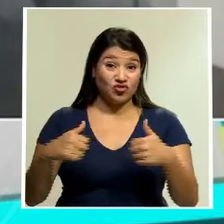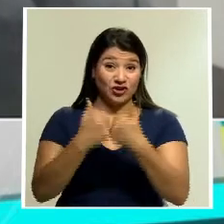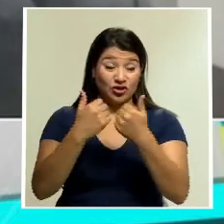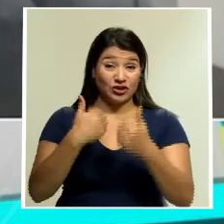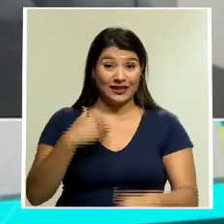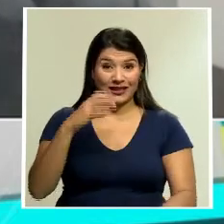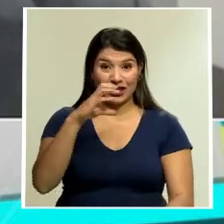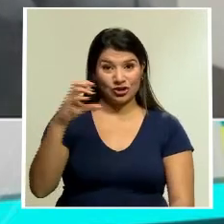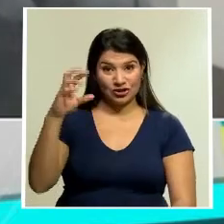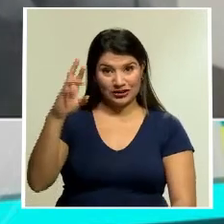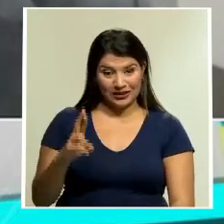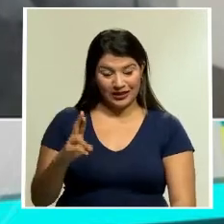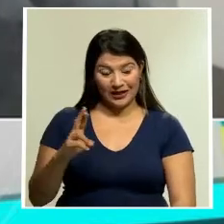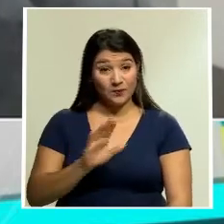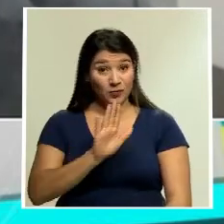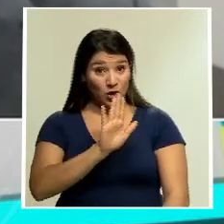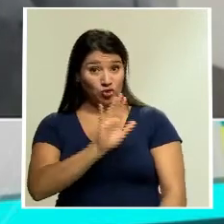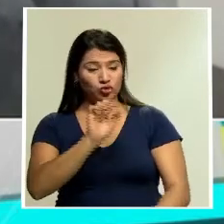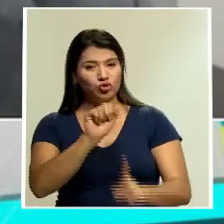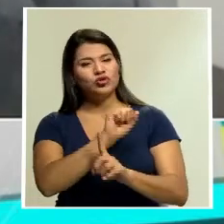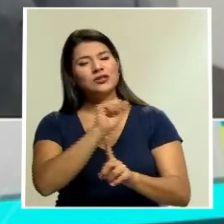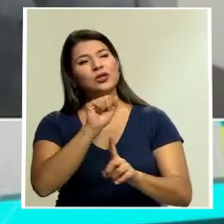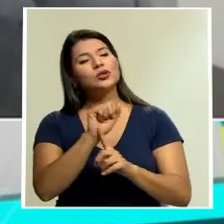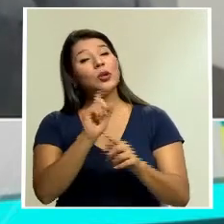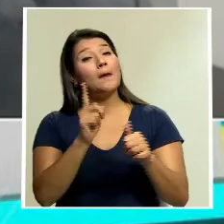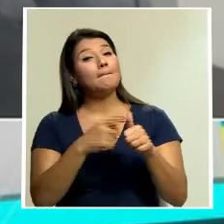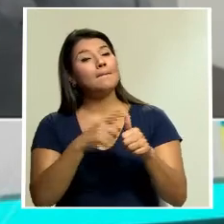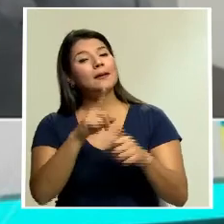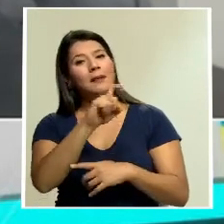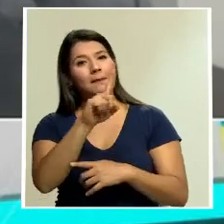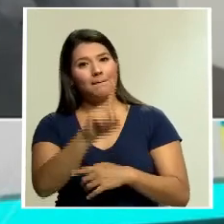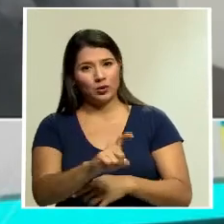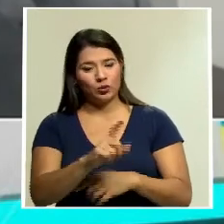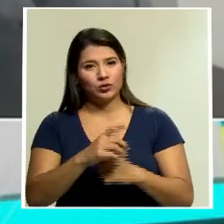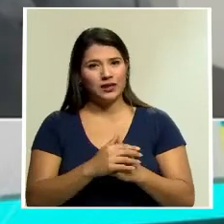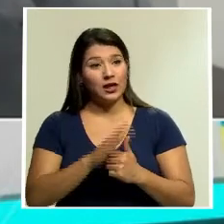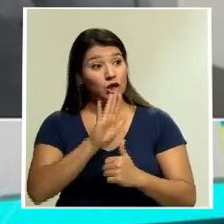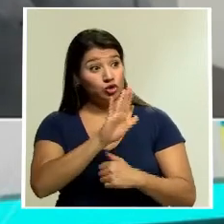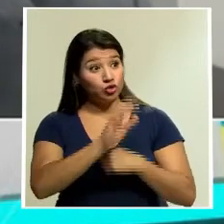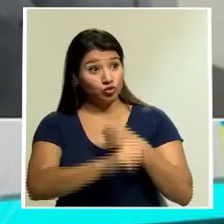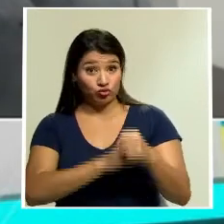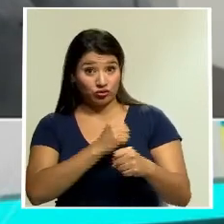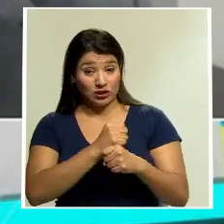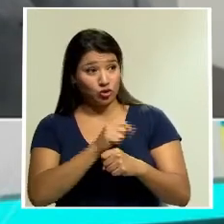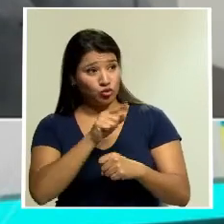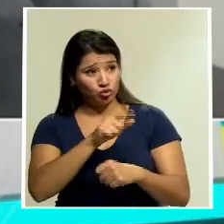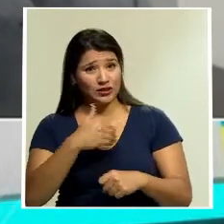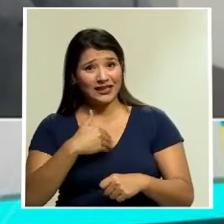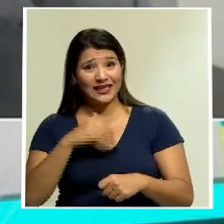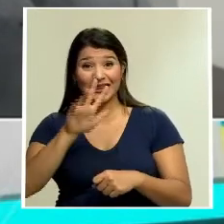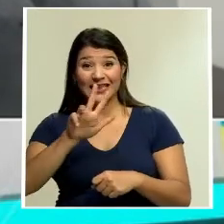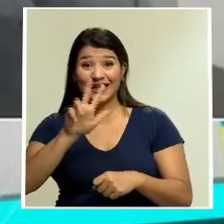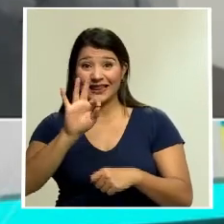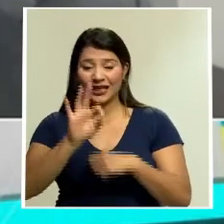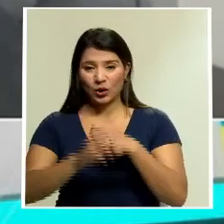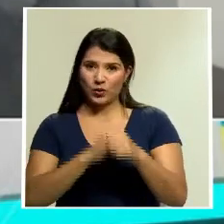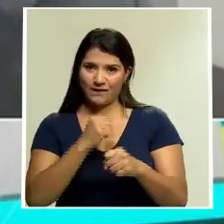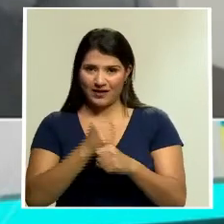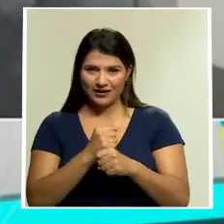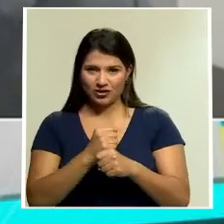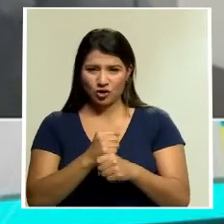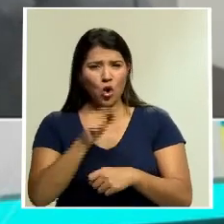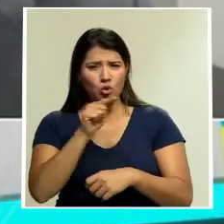Don Erwin, en su caso, una primera pregunta es sobre su edad. Usted tiene 39 años.